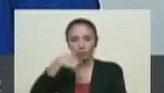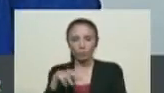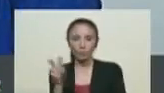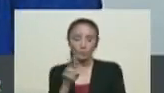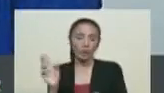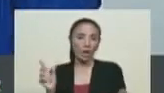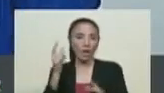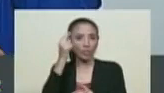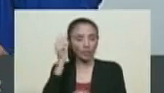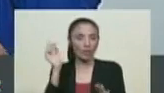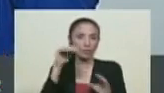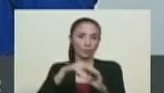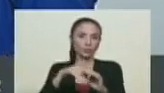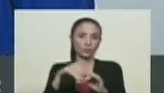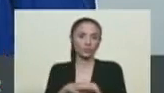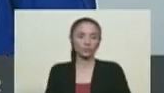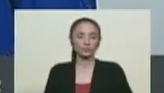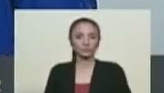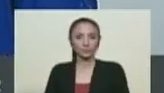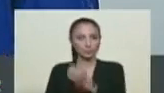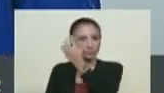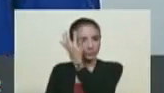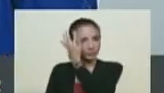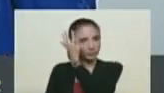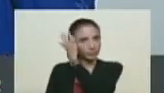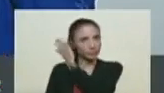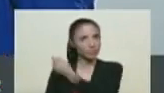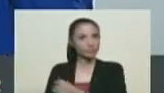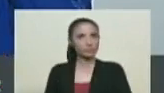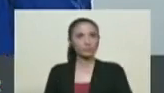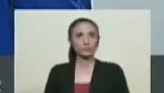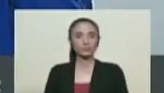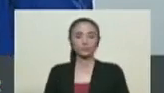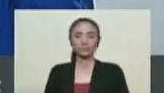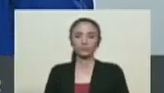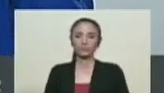las elecciones presidenciales. Es algo bello.